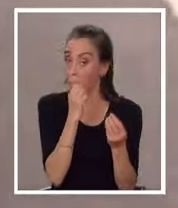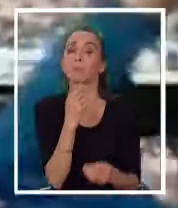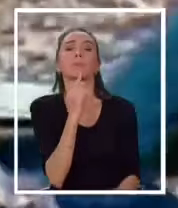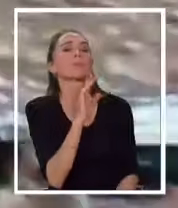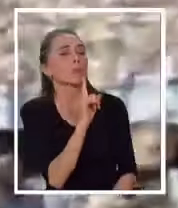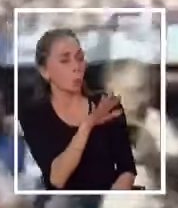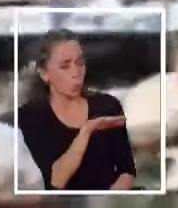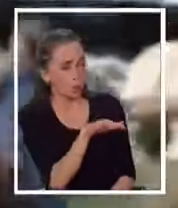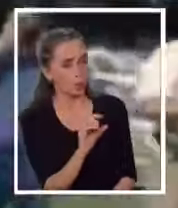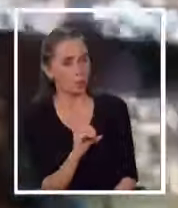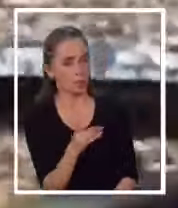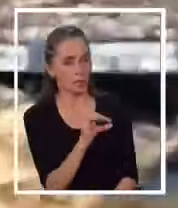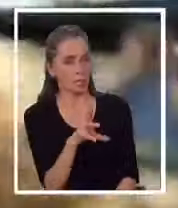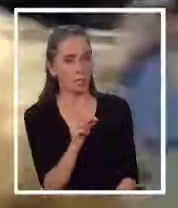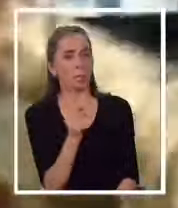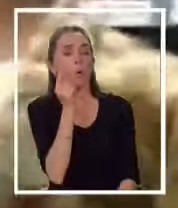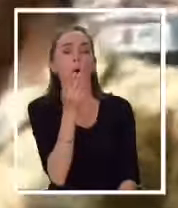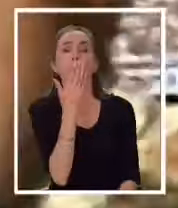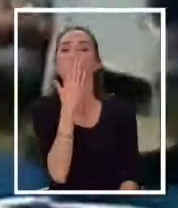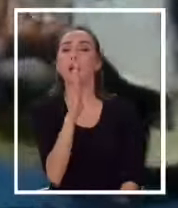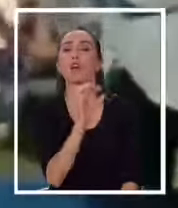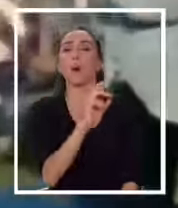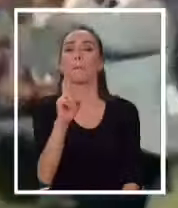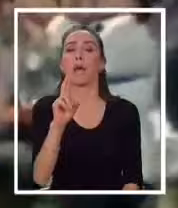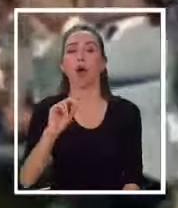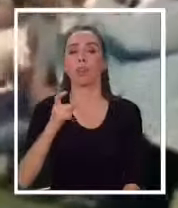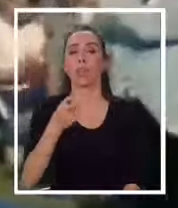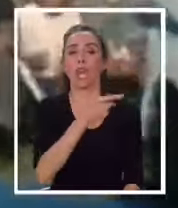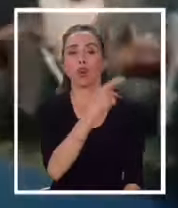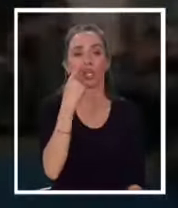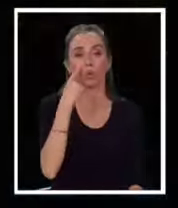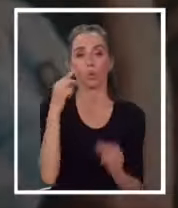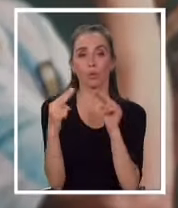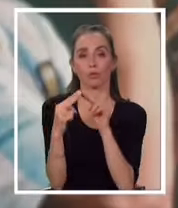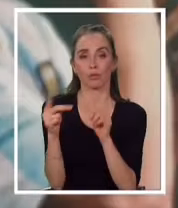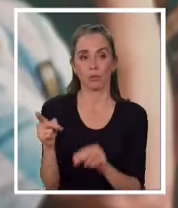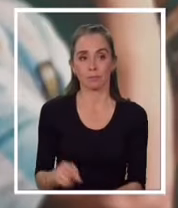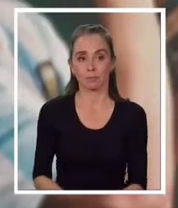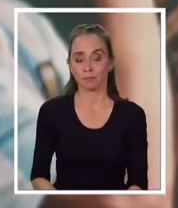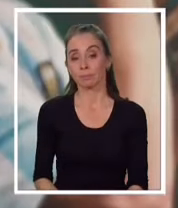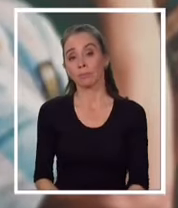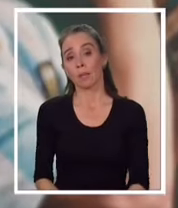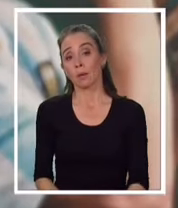Guillermo, ¿cuál fue el mejor y el peor Diego que tú conociste?